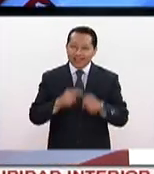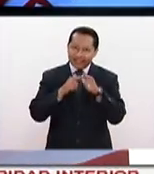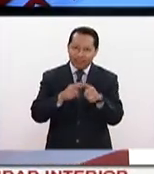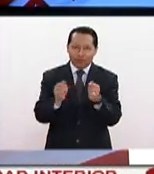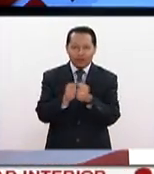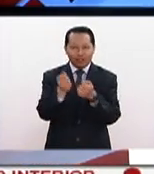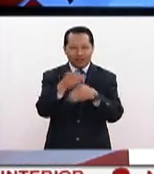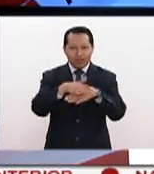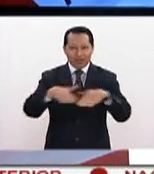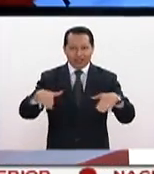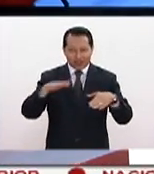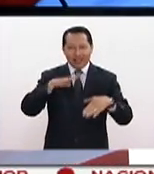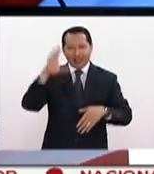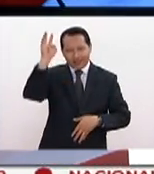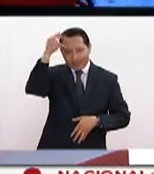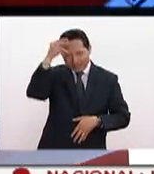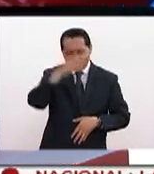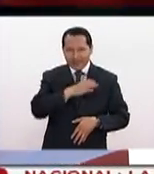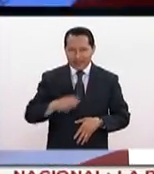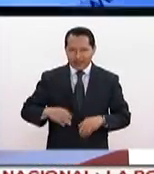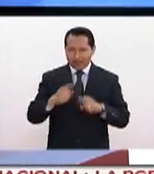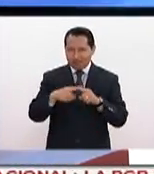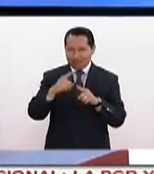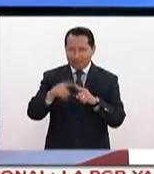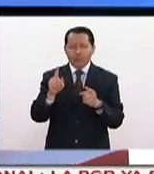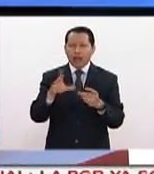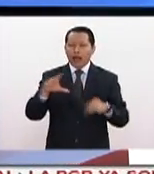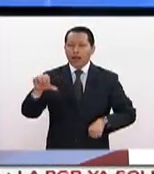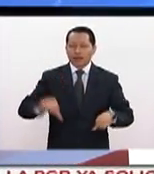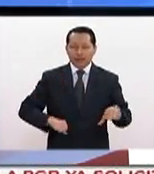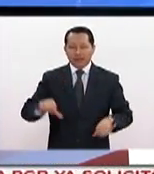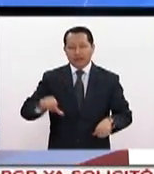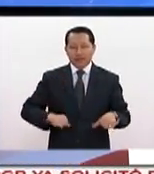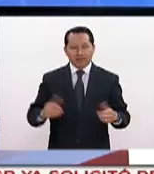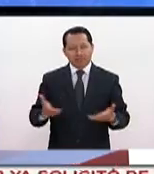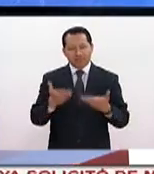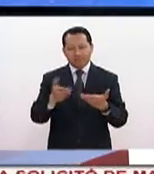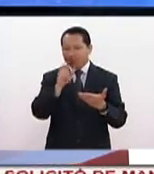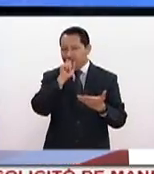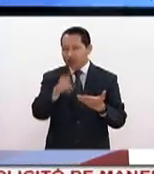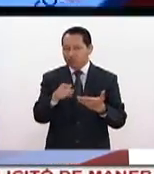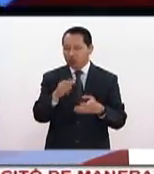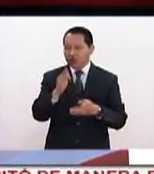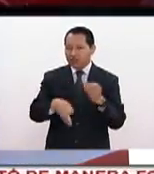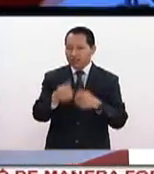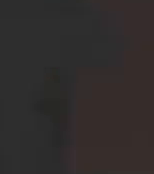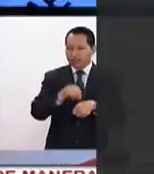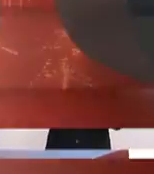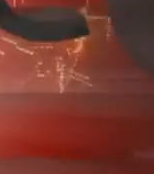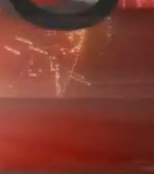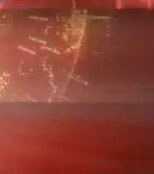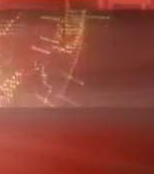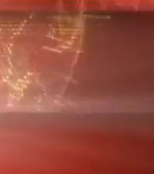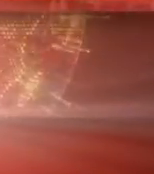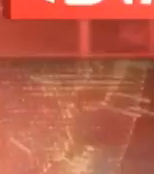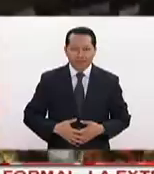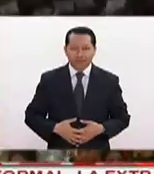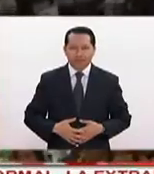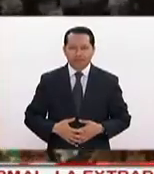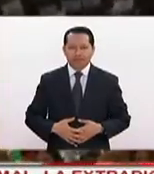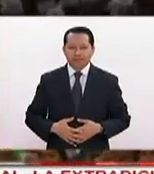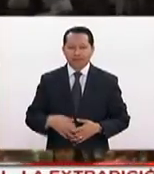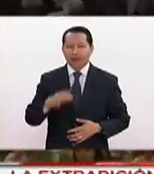Seguimos con la información de las precampañas electorales y estas fueron las actividades de los precandidatos a la presidencia este fin de semana.